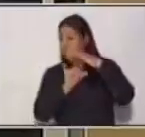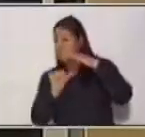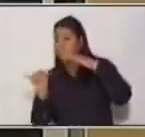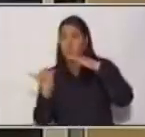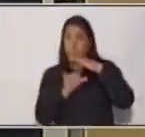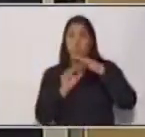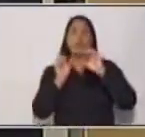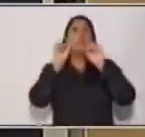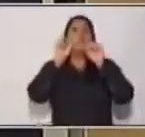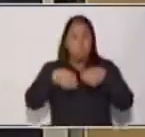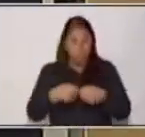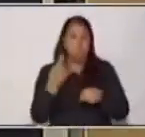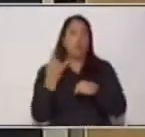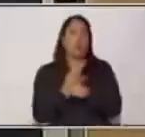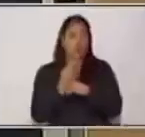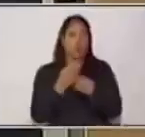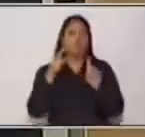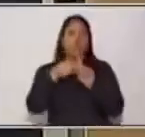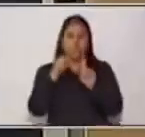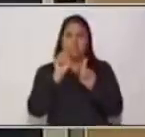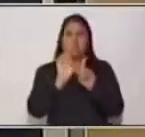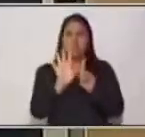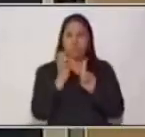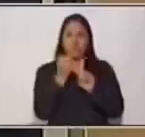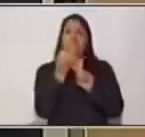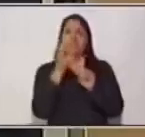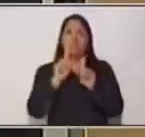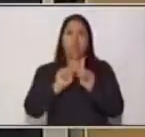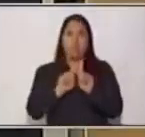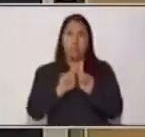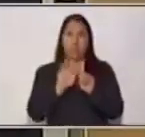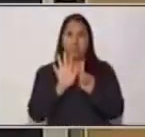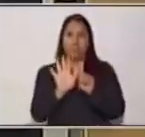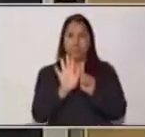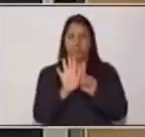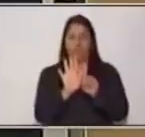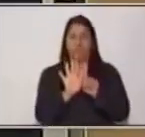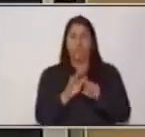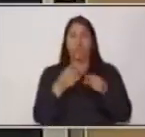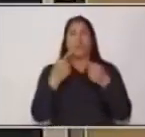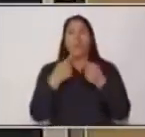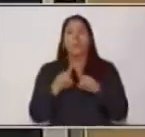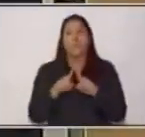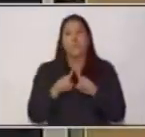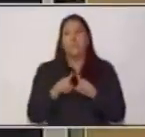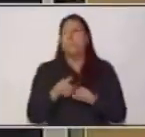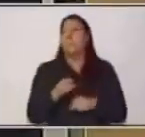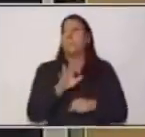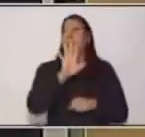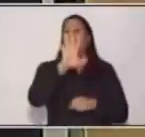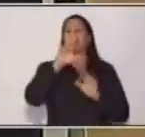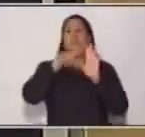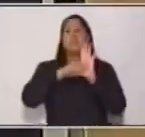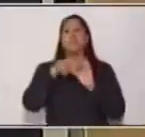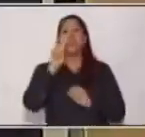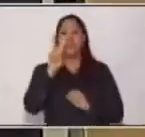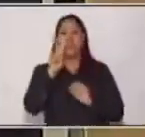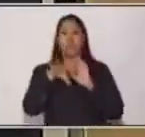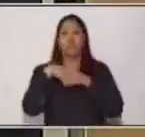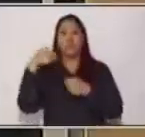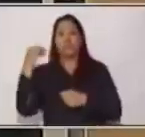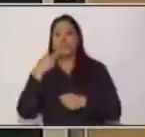propiedad. Copio la base y resto exponentes. 5 menos 2 es igual